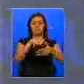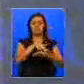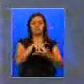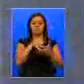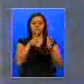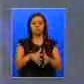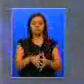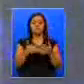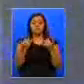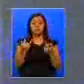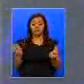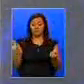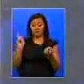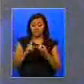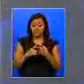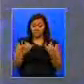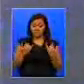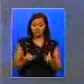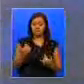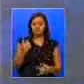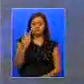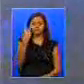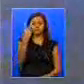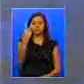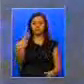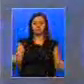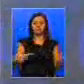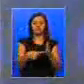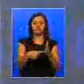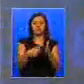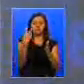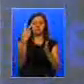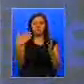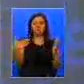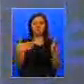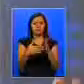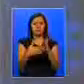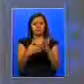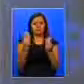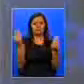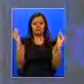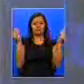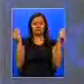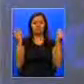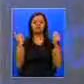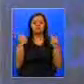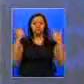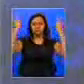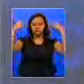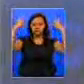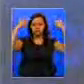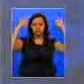de 12,000 jóvenes cubanos y de todas partes del mundo graduados en